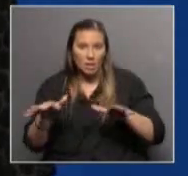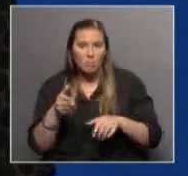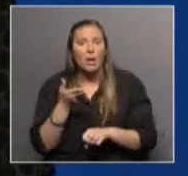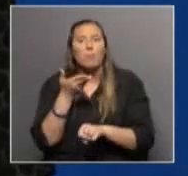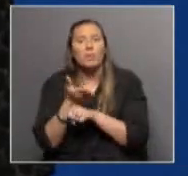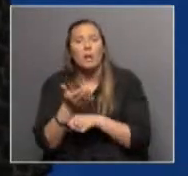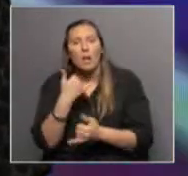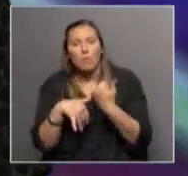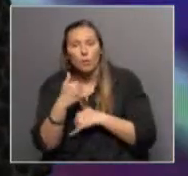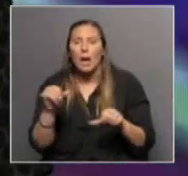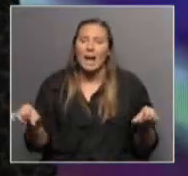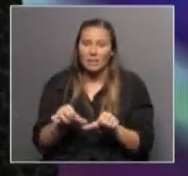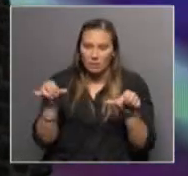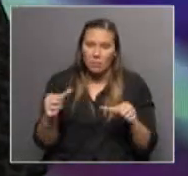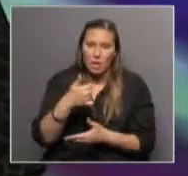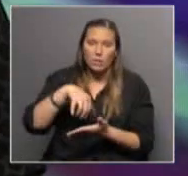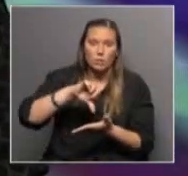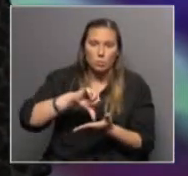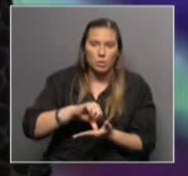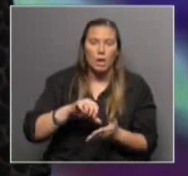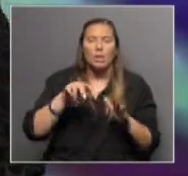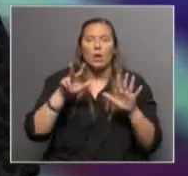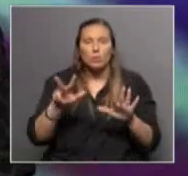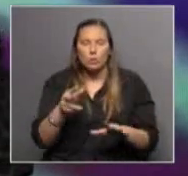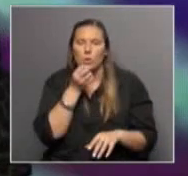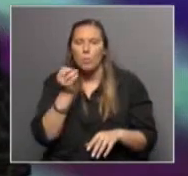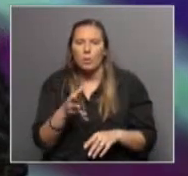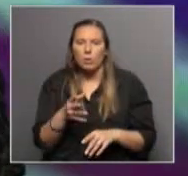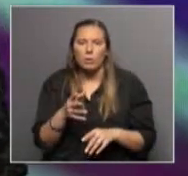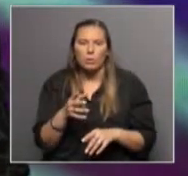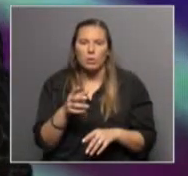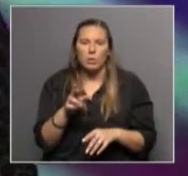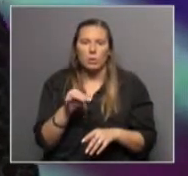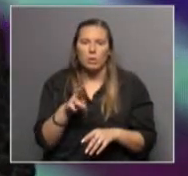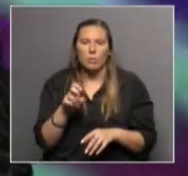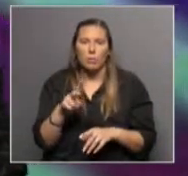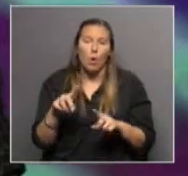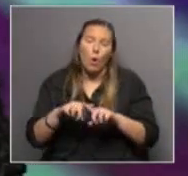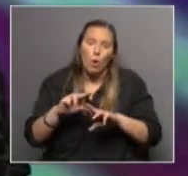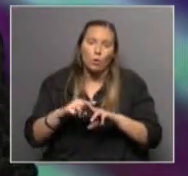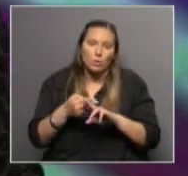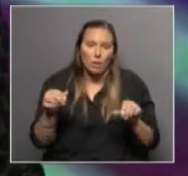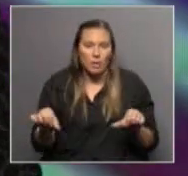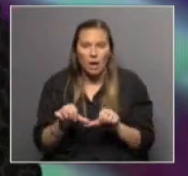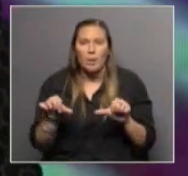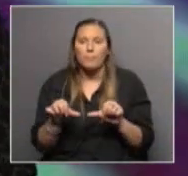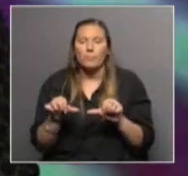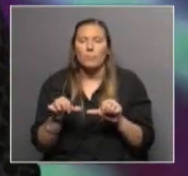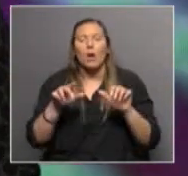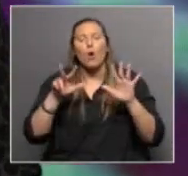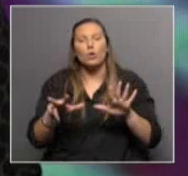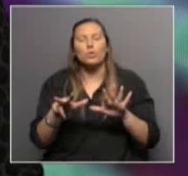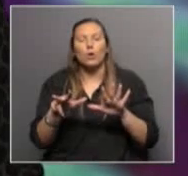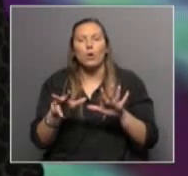para hacer actividades en la ciudad desde los 8 recomendados que esperemos que más nos vuelva a hacer porque muy fans de sus 8